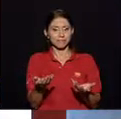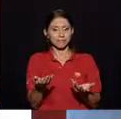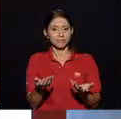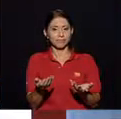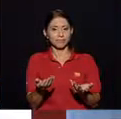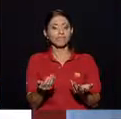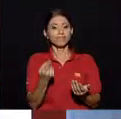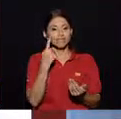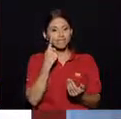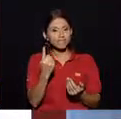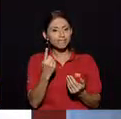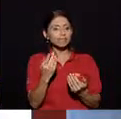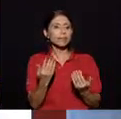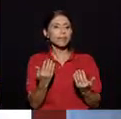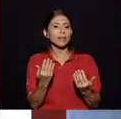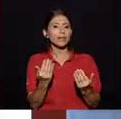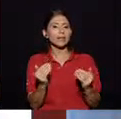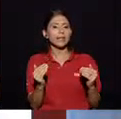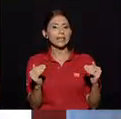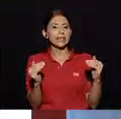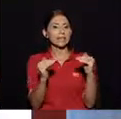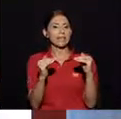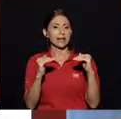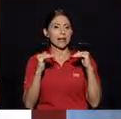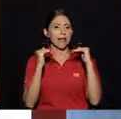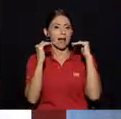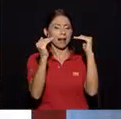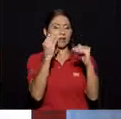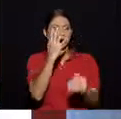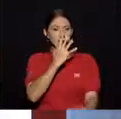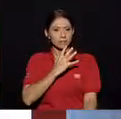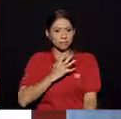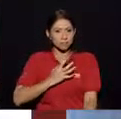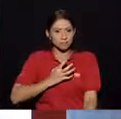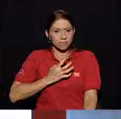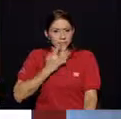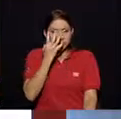episodios, hay niveles altísimos de